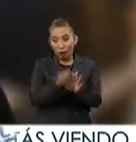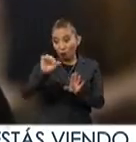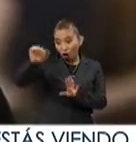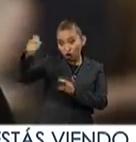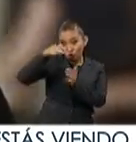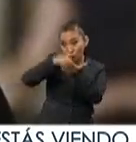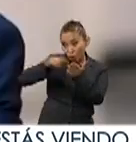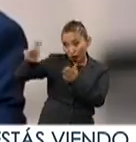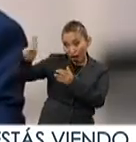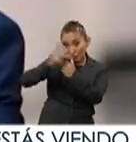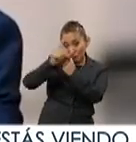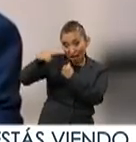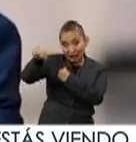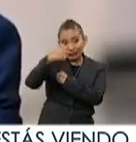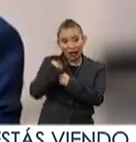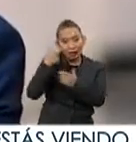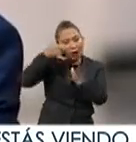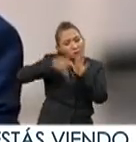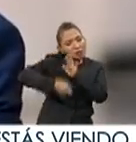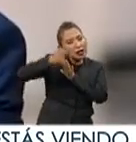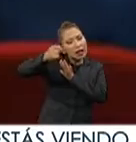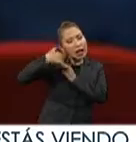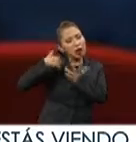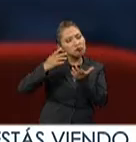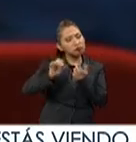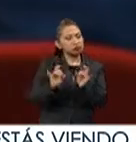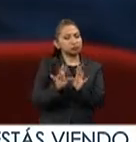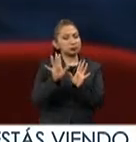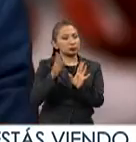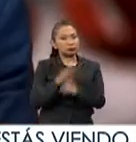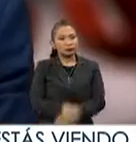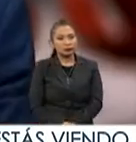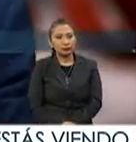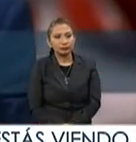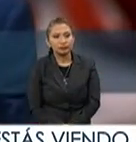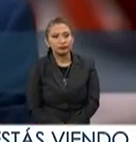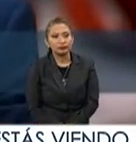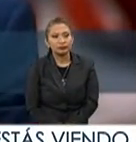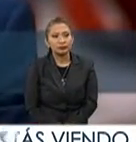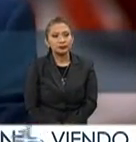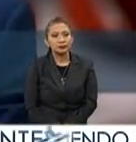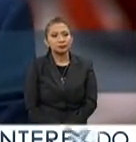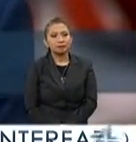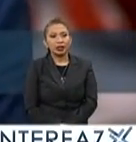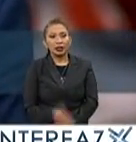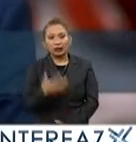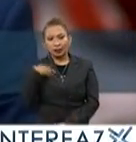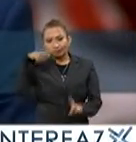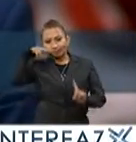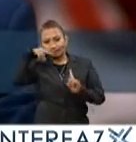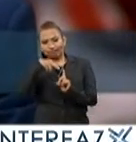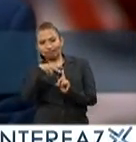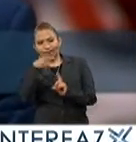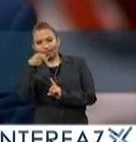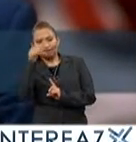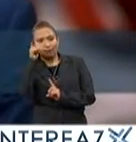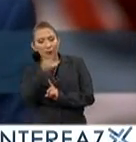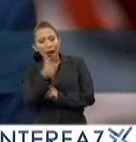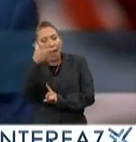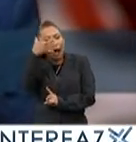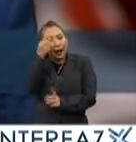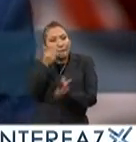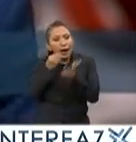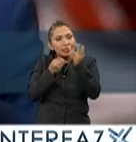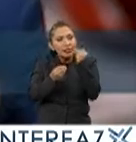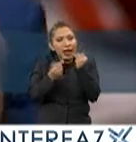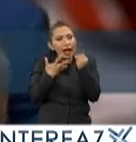otras latitudes, cabe ahondar en los pormenores de la fórmula. I have to be very focused on what are they learning